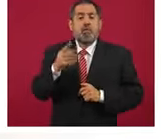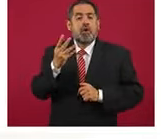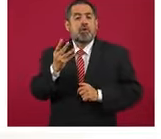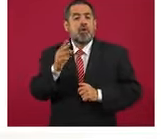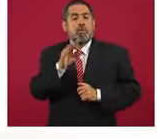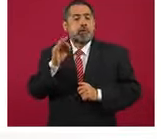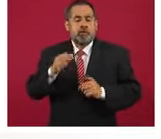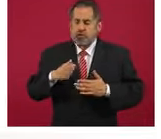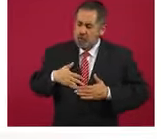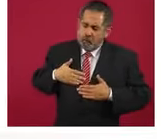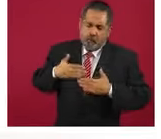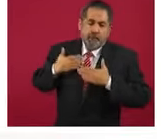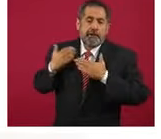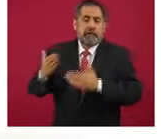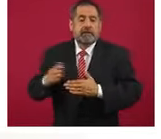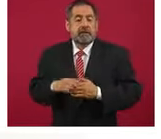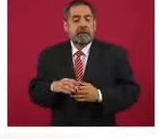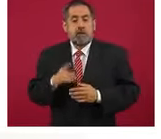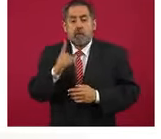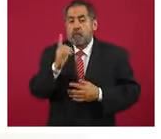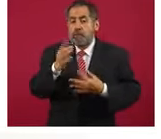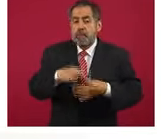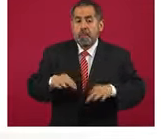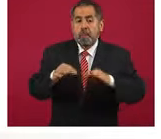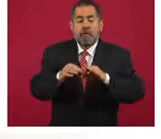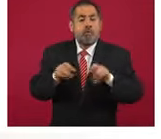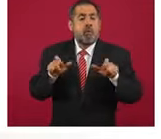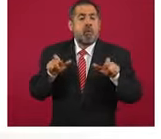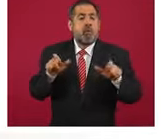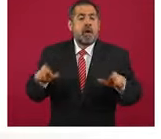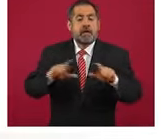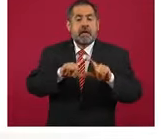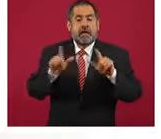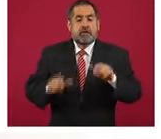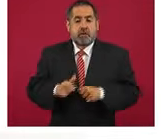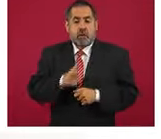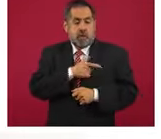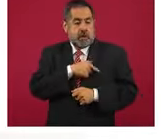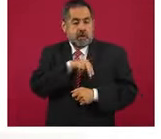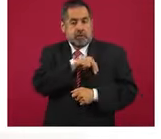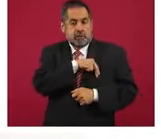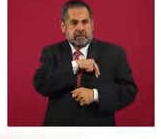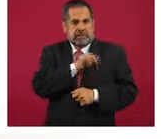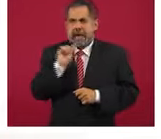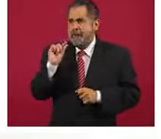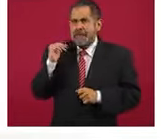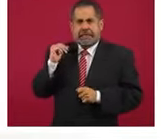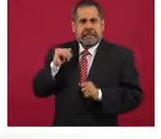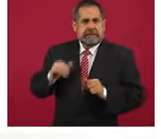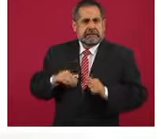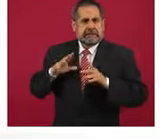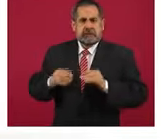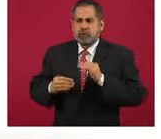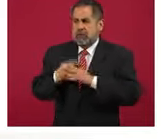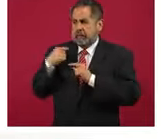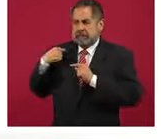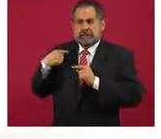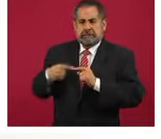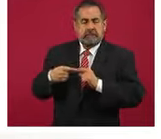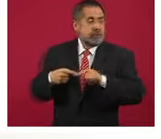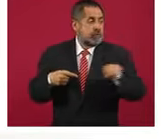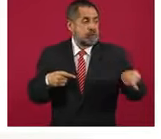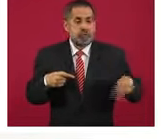87.4% de confianza y algo muy importante, la Guardia Nacional, en el poco tiempo de su creación, ya tiene